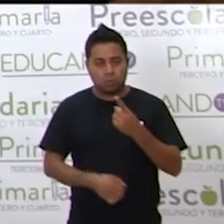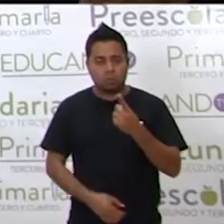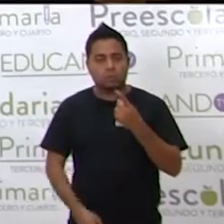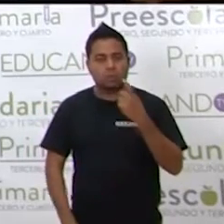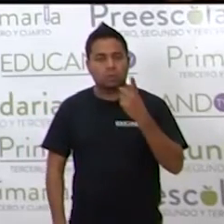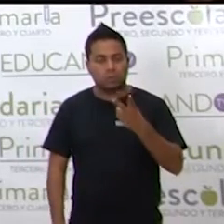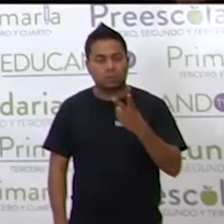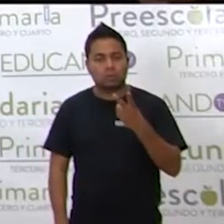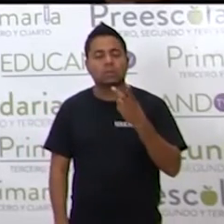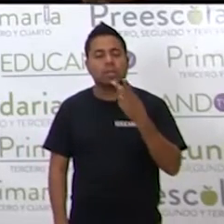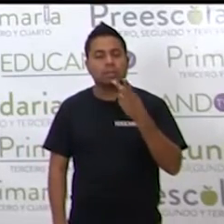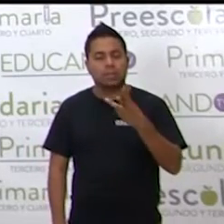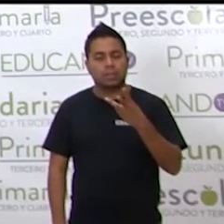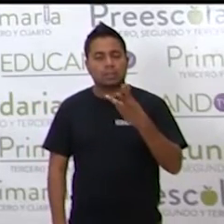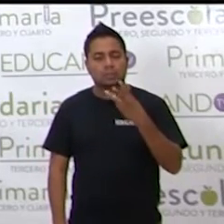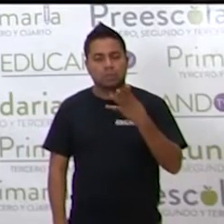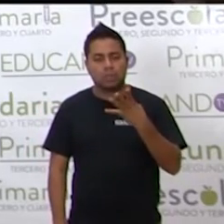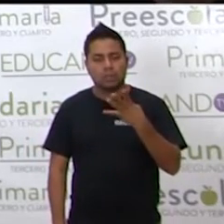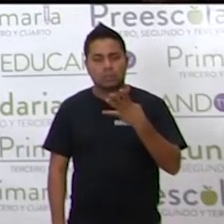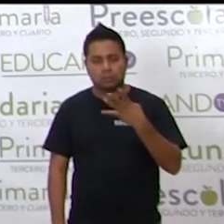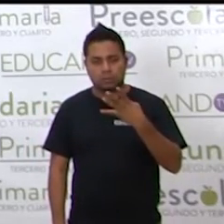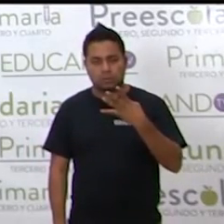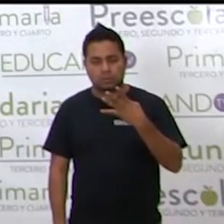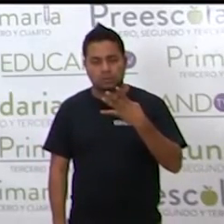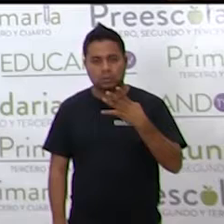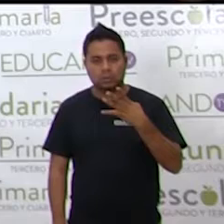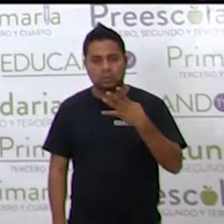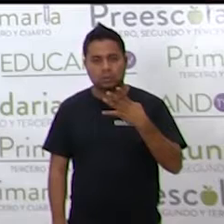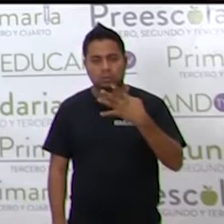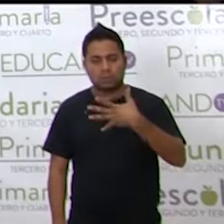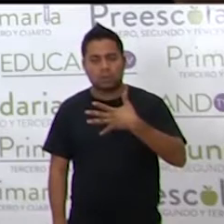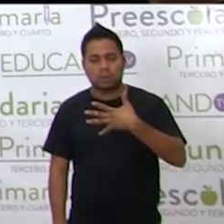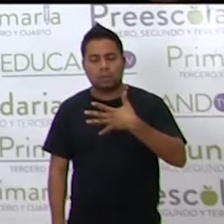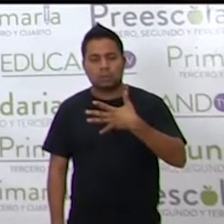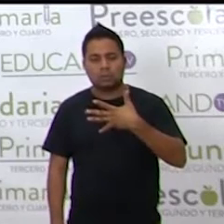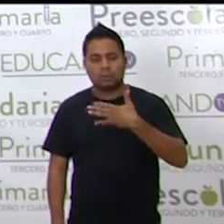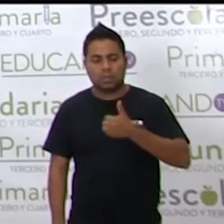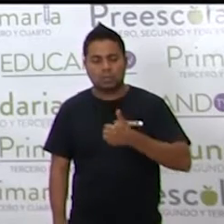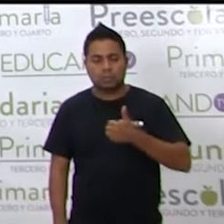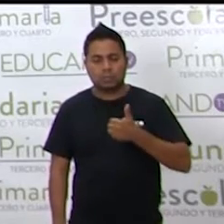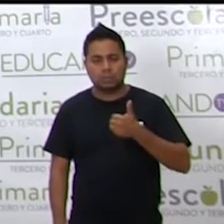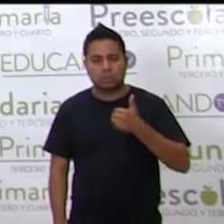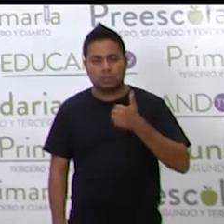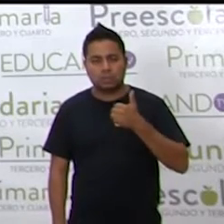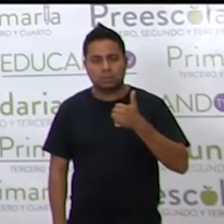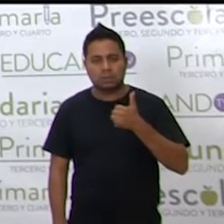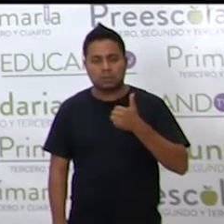2, 3, 4, 5, 6,